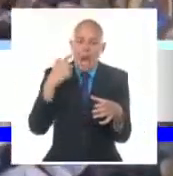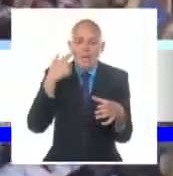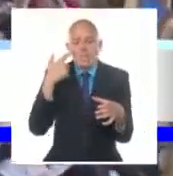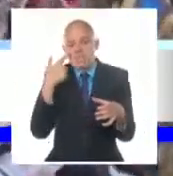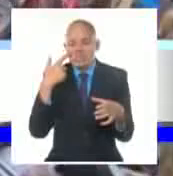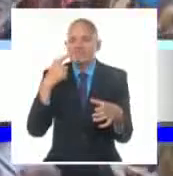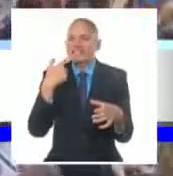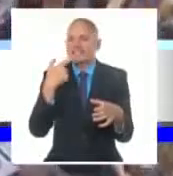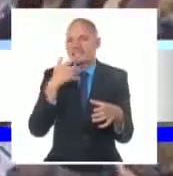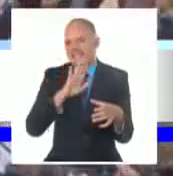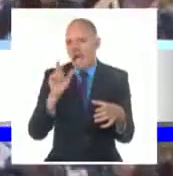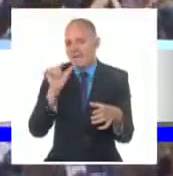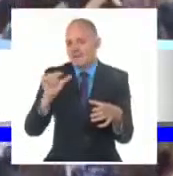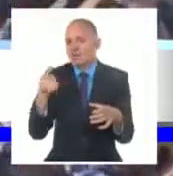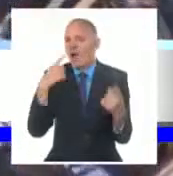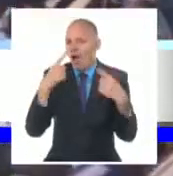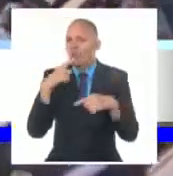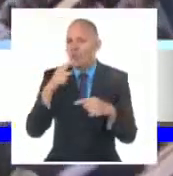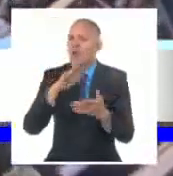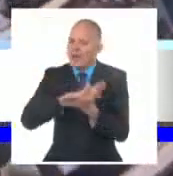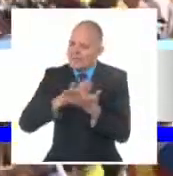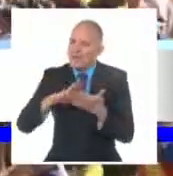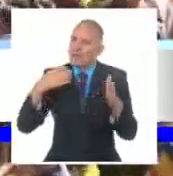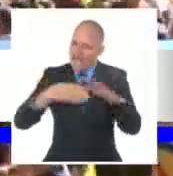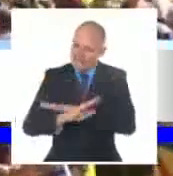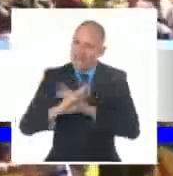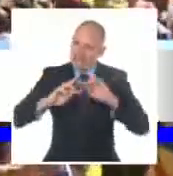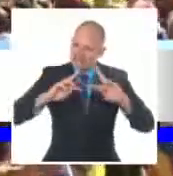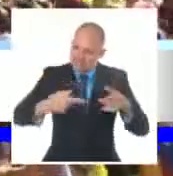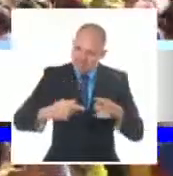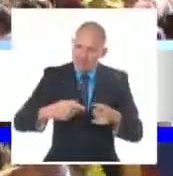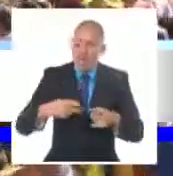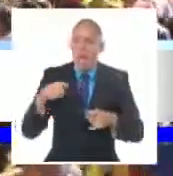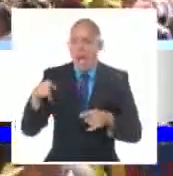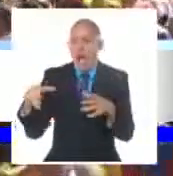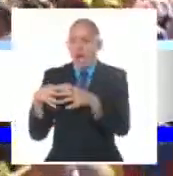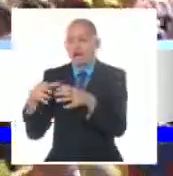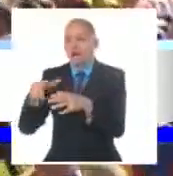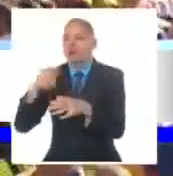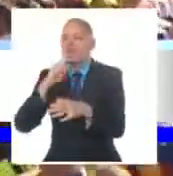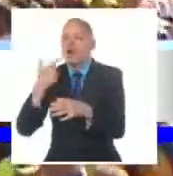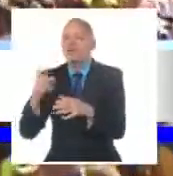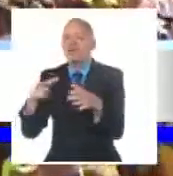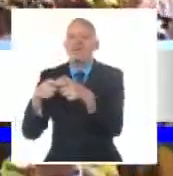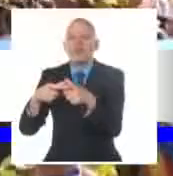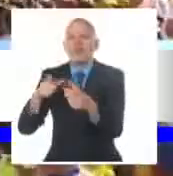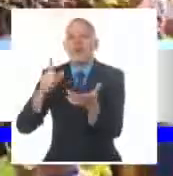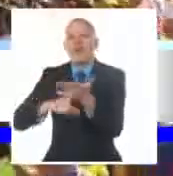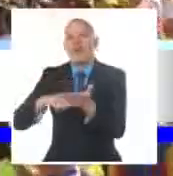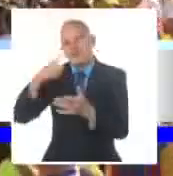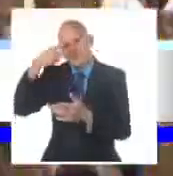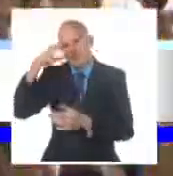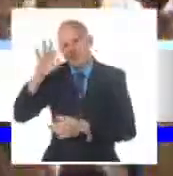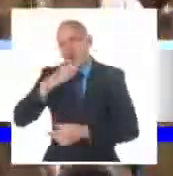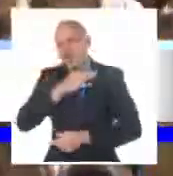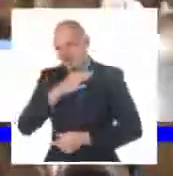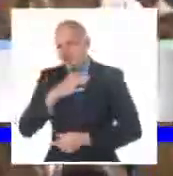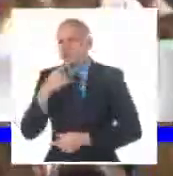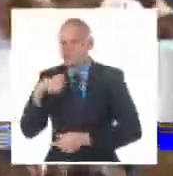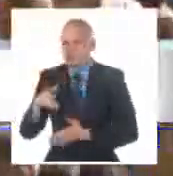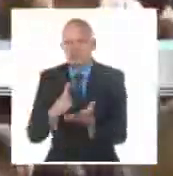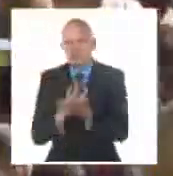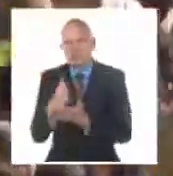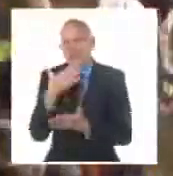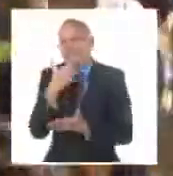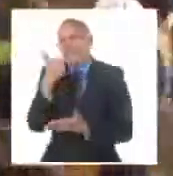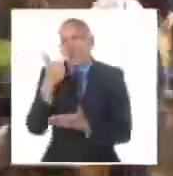perseguidos, exiliados o encarcelados. El gobernante Partido Socialista Obrero Español celebró el pacto como el comienzo de una nueva etapa. Desde